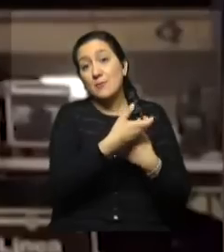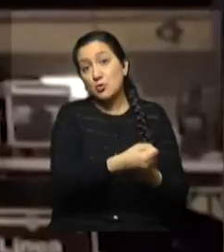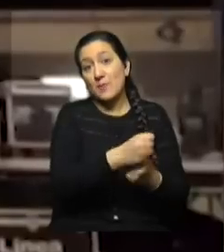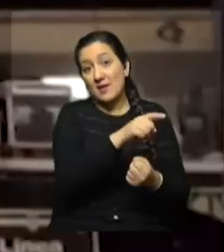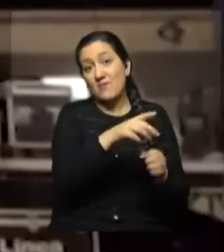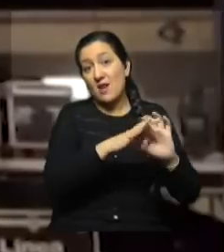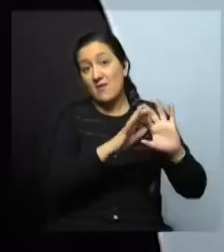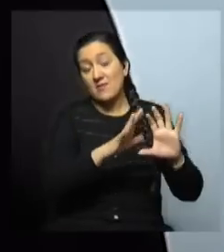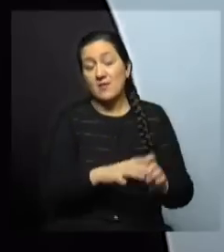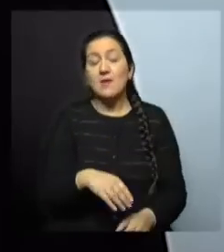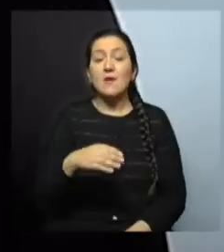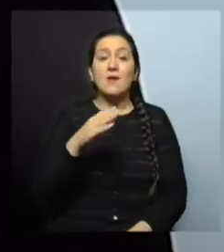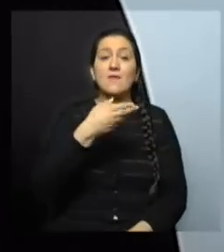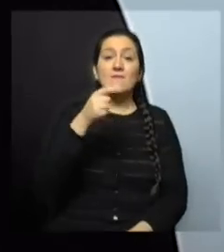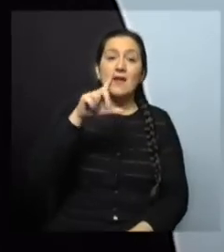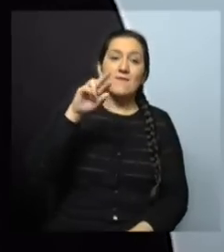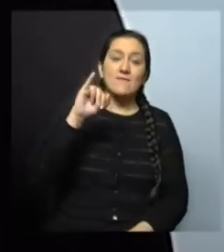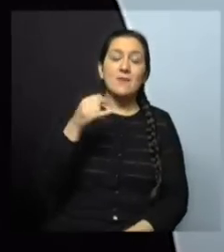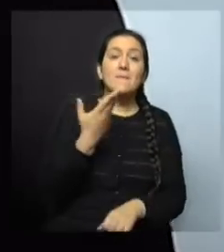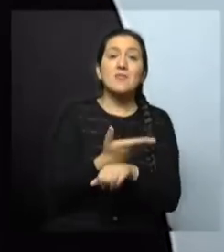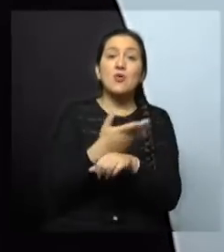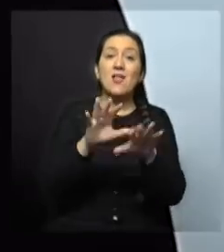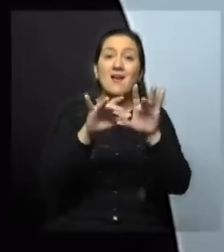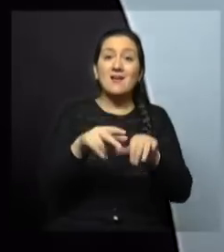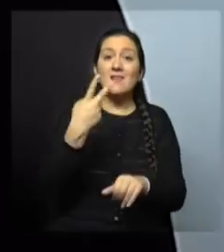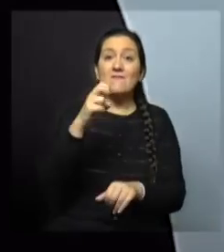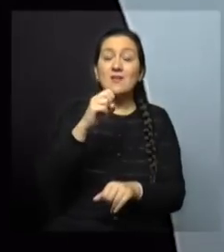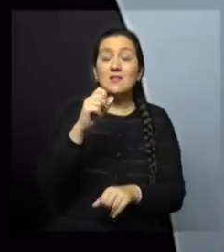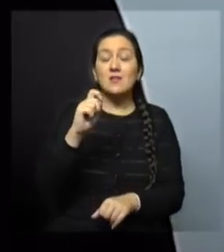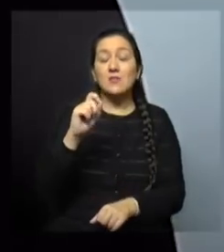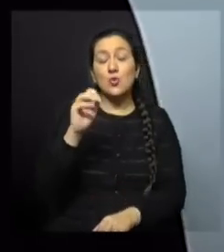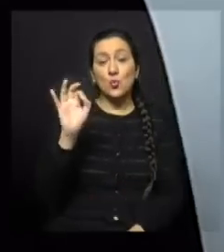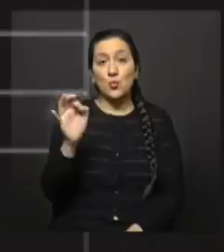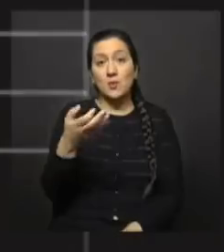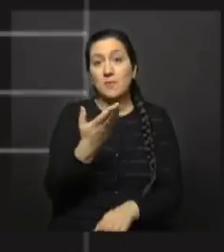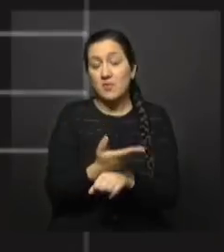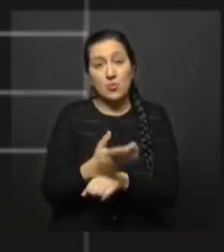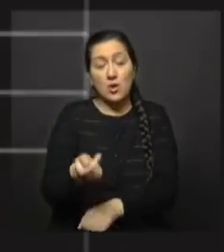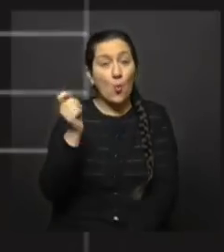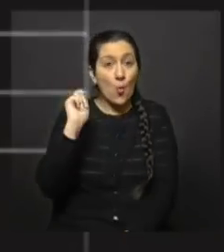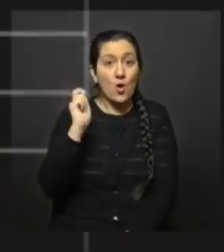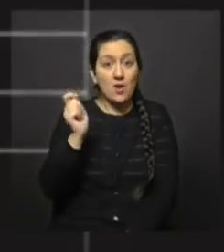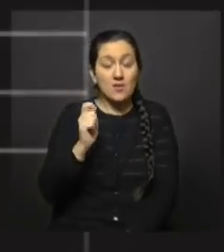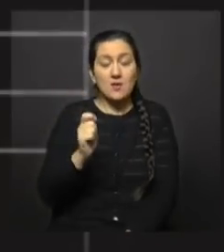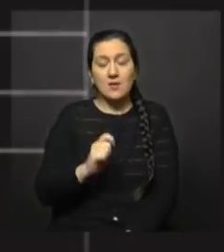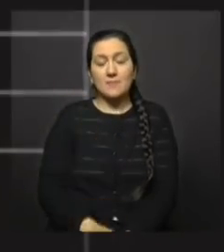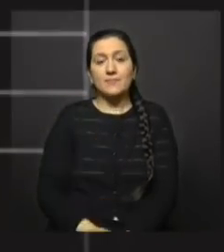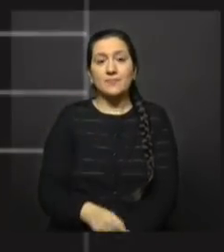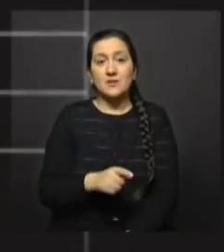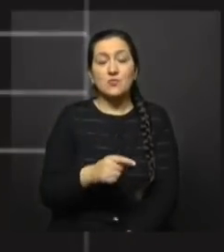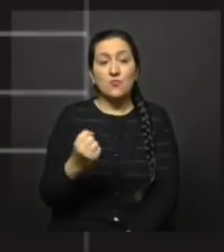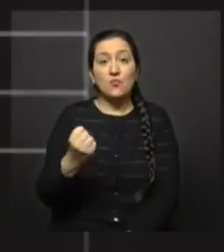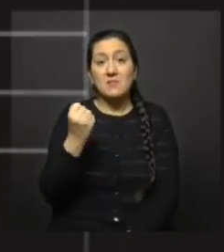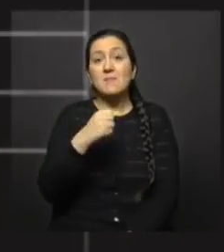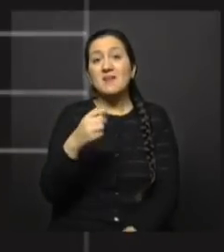informó el mismo medio balbi pidió la carta el 20 de octubre indicando que era urgente la nota del abogado de la embajada enfatiza que es vital para que